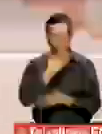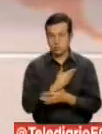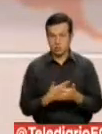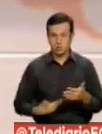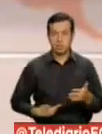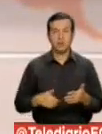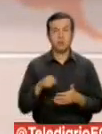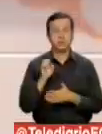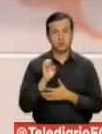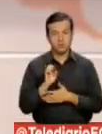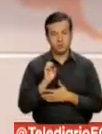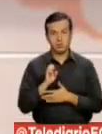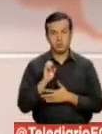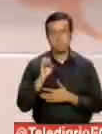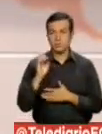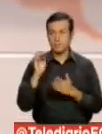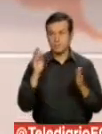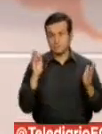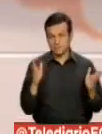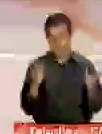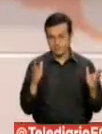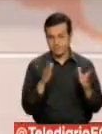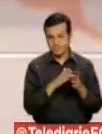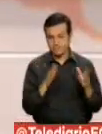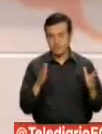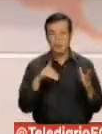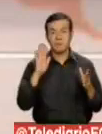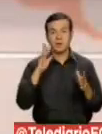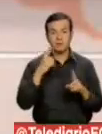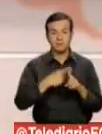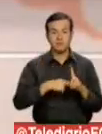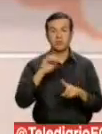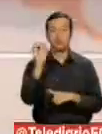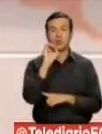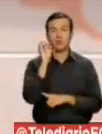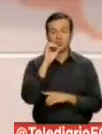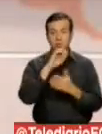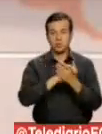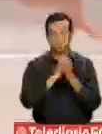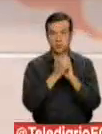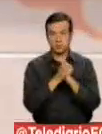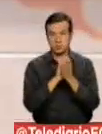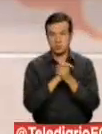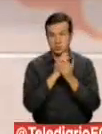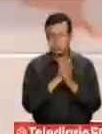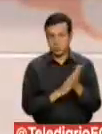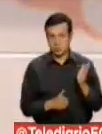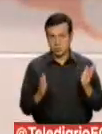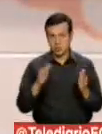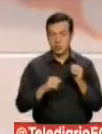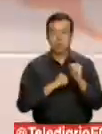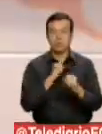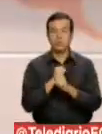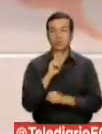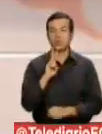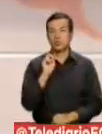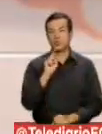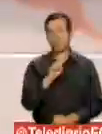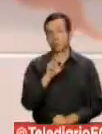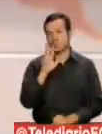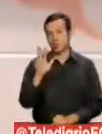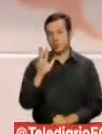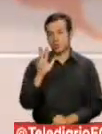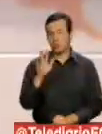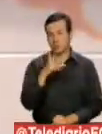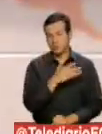de la República en un momento, especialmente en octubre y noviembre del 2013. Porque